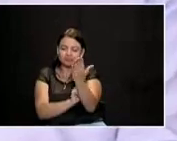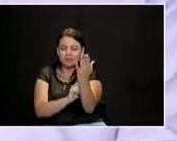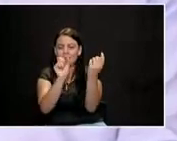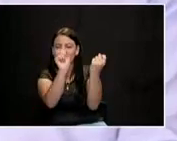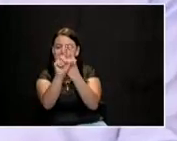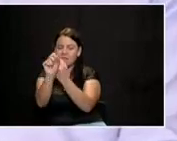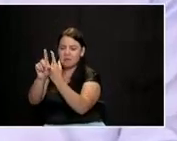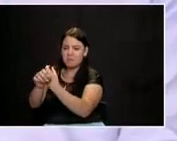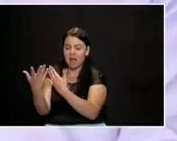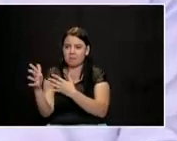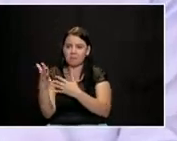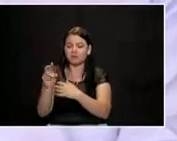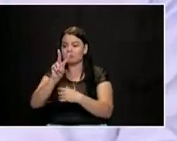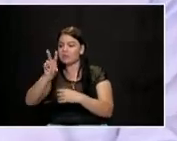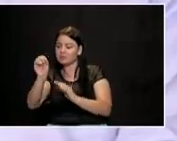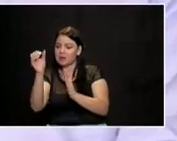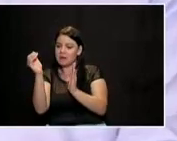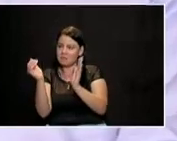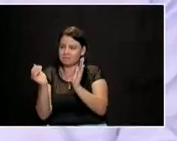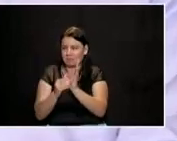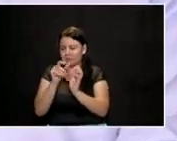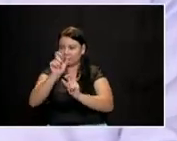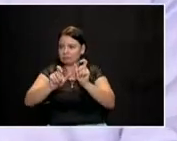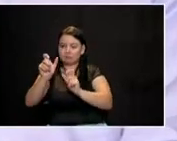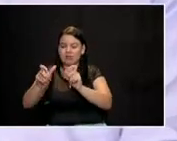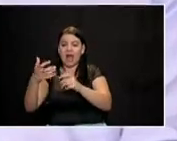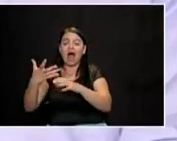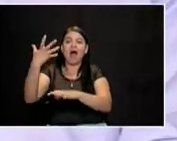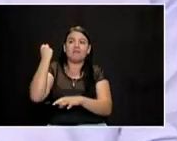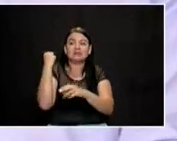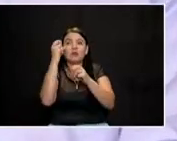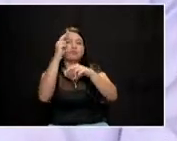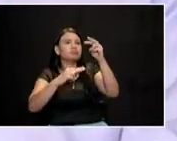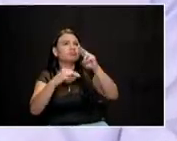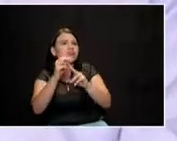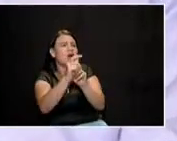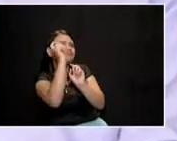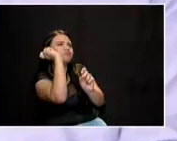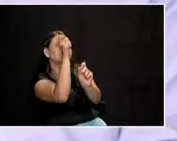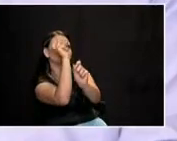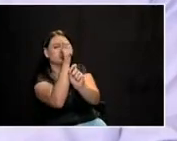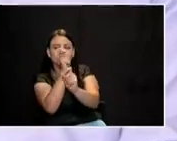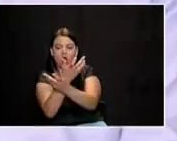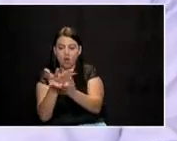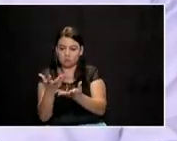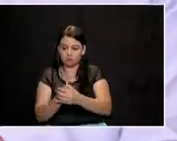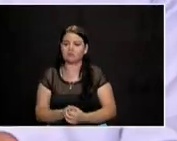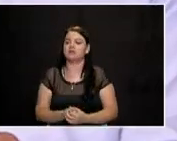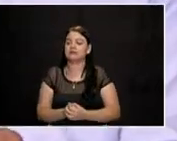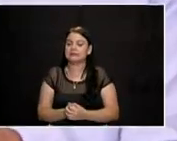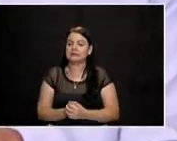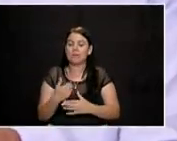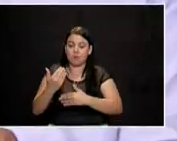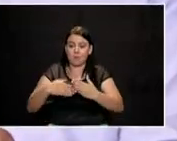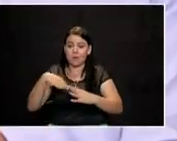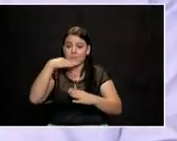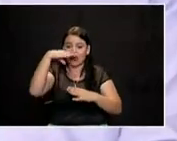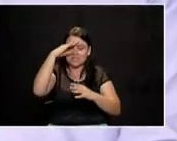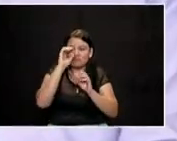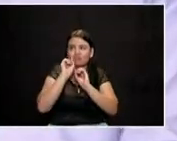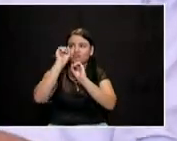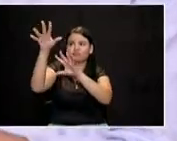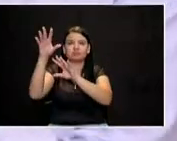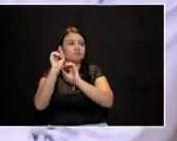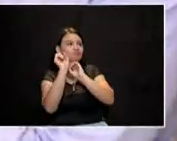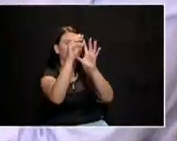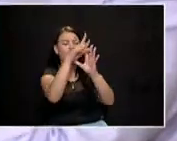sin trabajo en la ciudad, porque la construcción se ha venido desplazando de Medellín para los otros municipios del Valle de Aburrá. Hoy solamente se construye